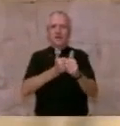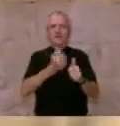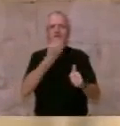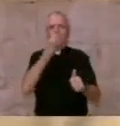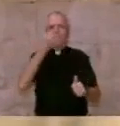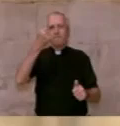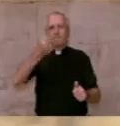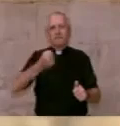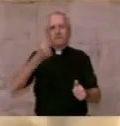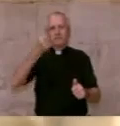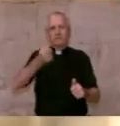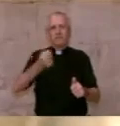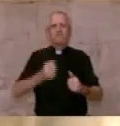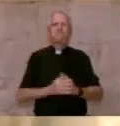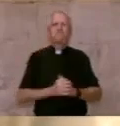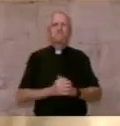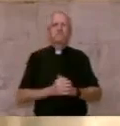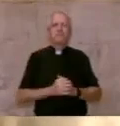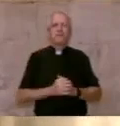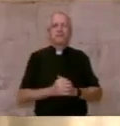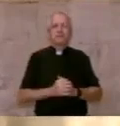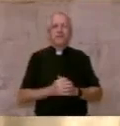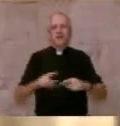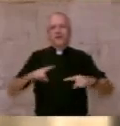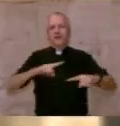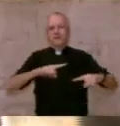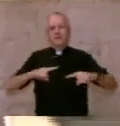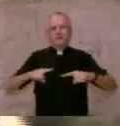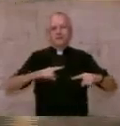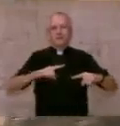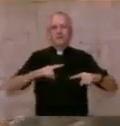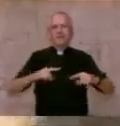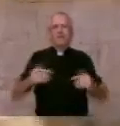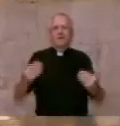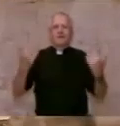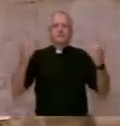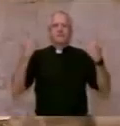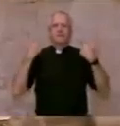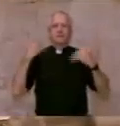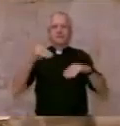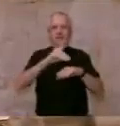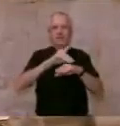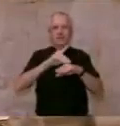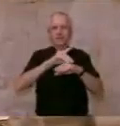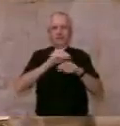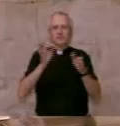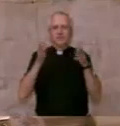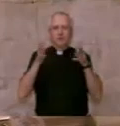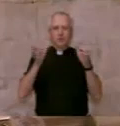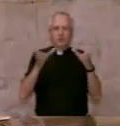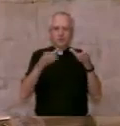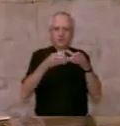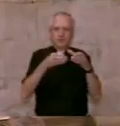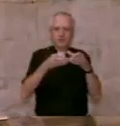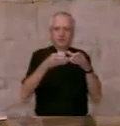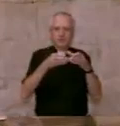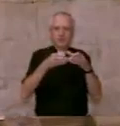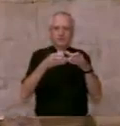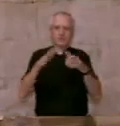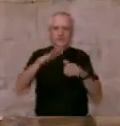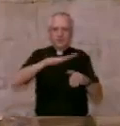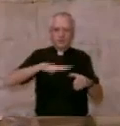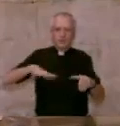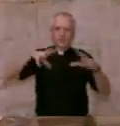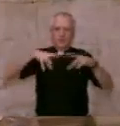pastor Jesucristo. El administrador diocesano y el decano presidente del capítulo catedral, el colegio de consultores, los miembros del capítulo